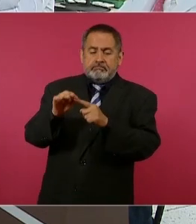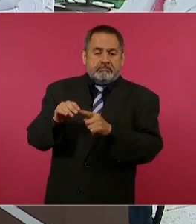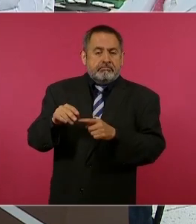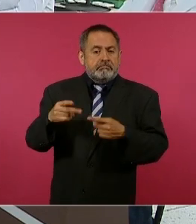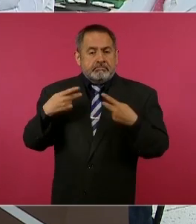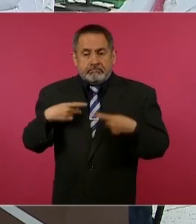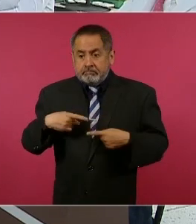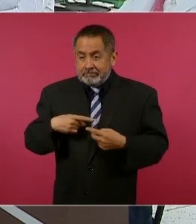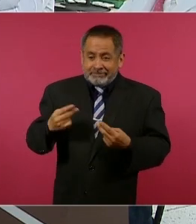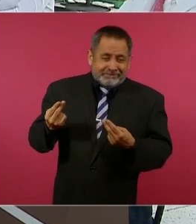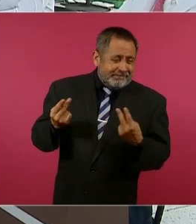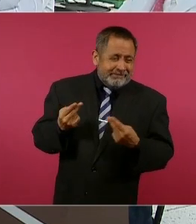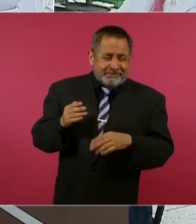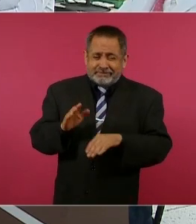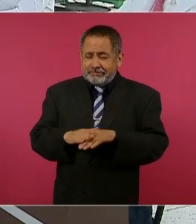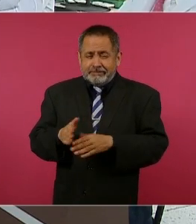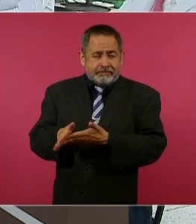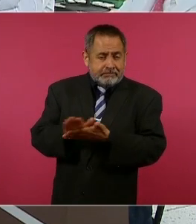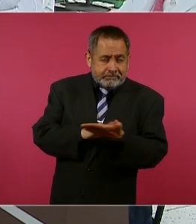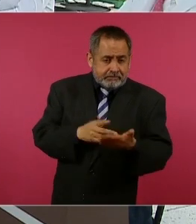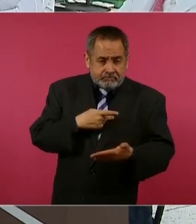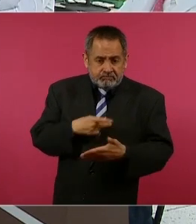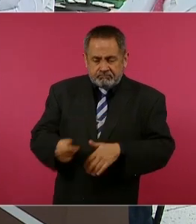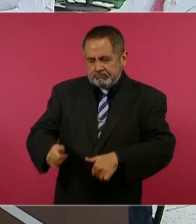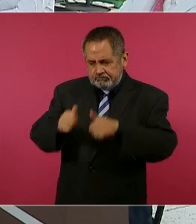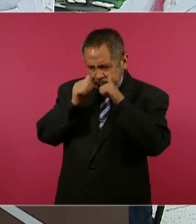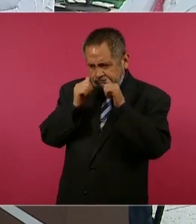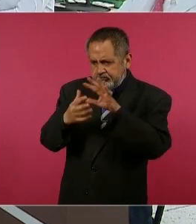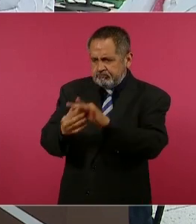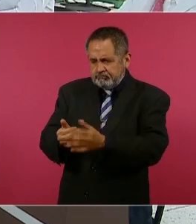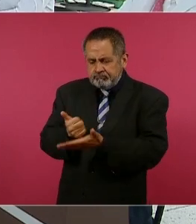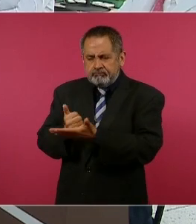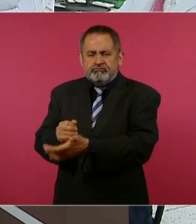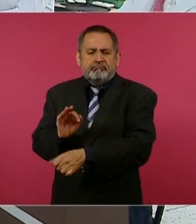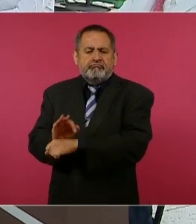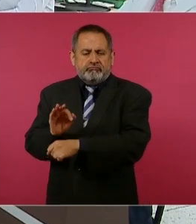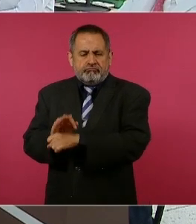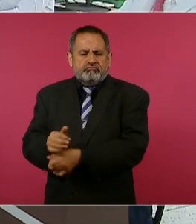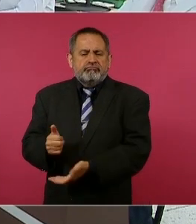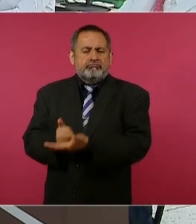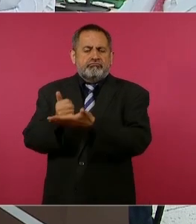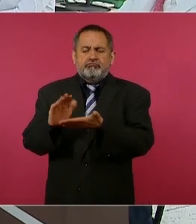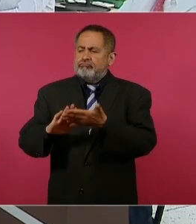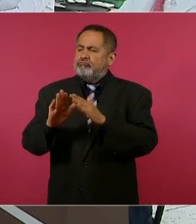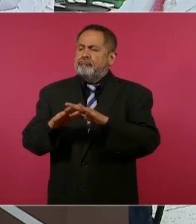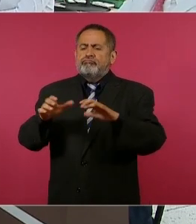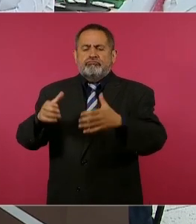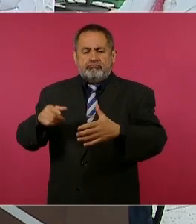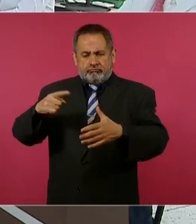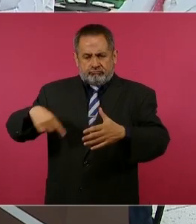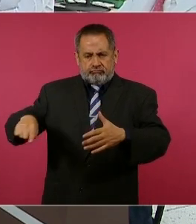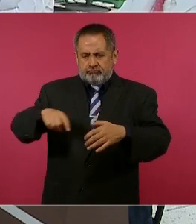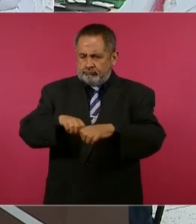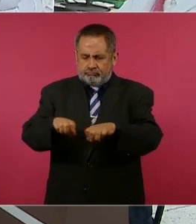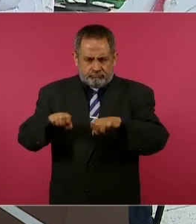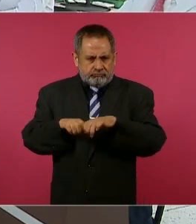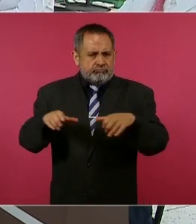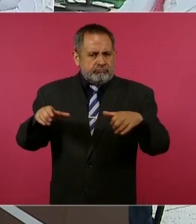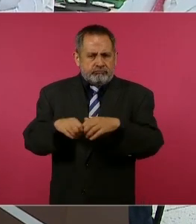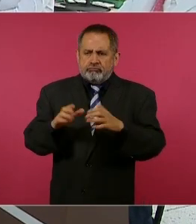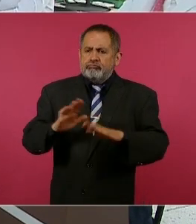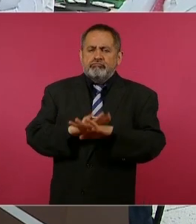más necesitada, también nos ha permitido fortalecer el trabajo en comunidad, el trabajo en equipo,